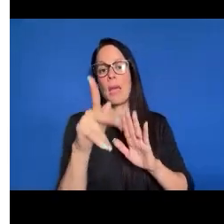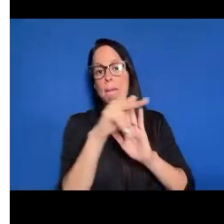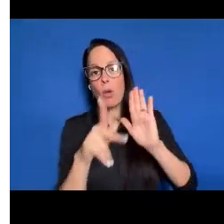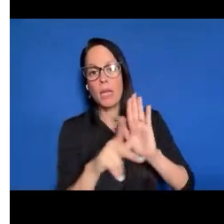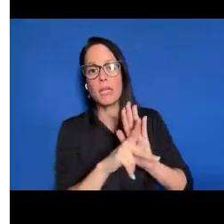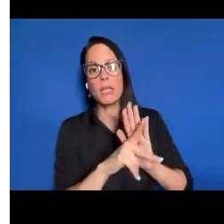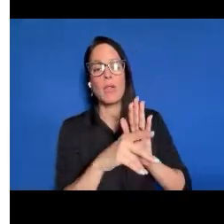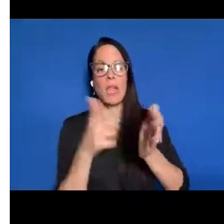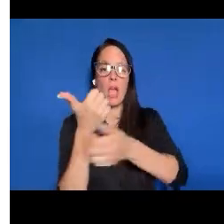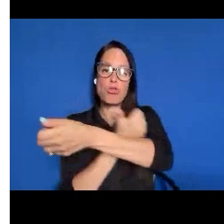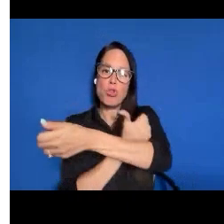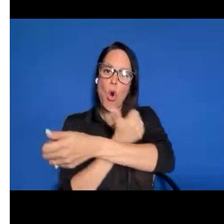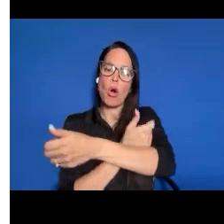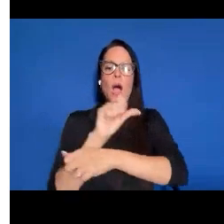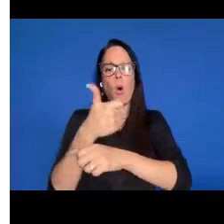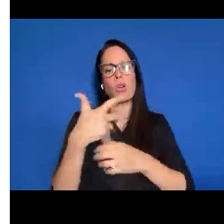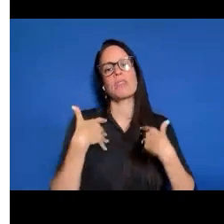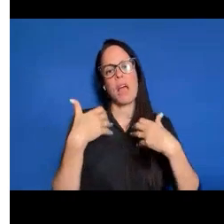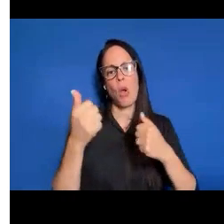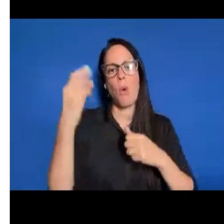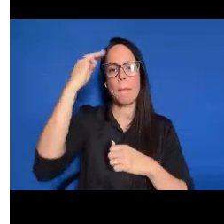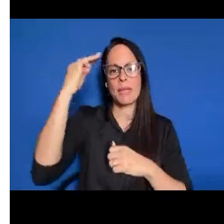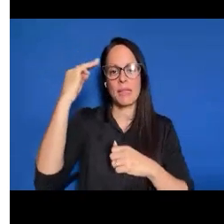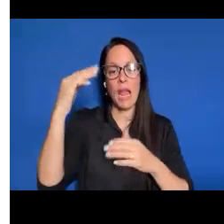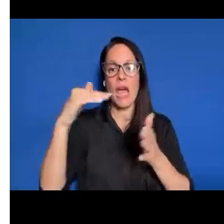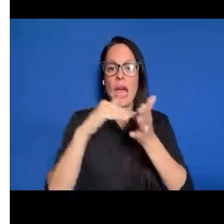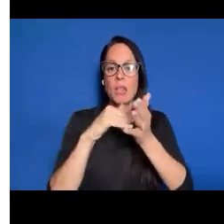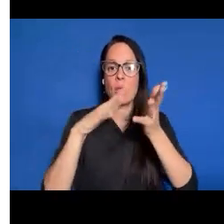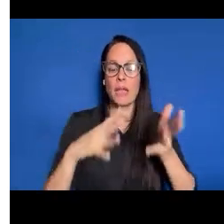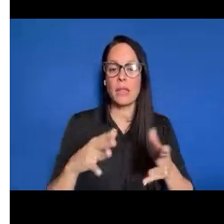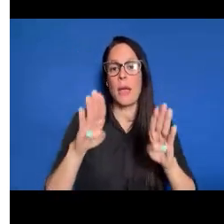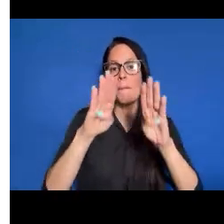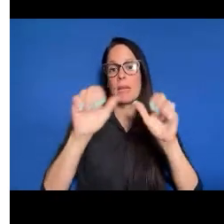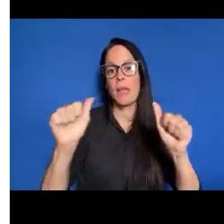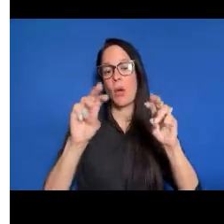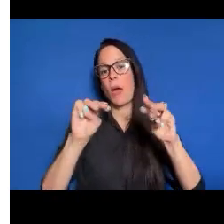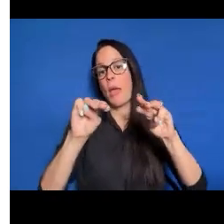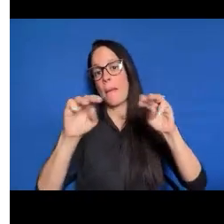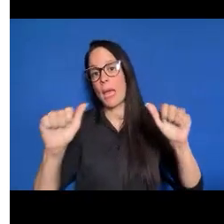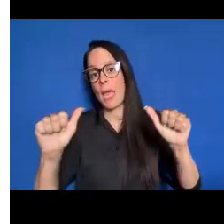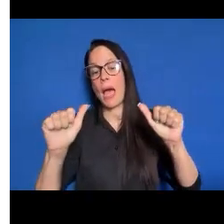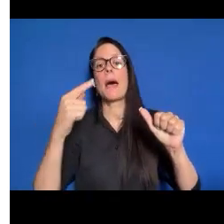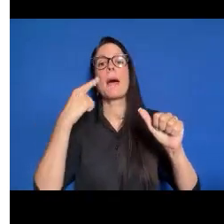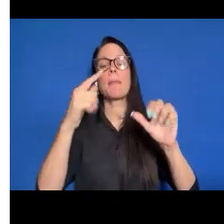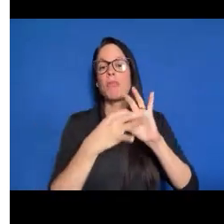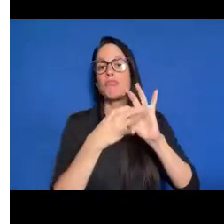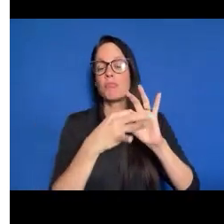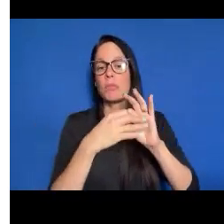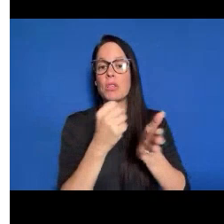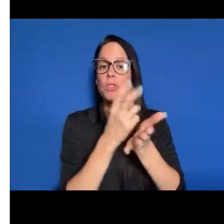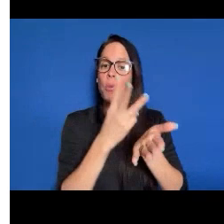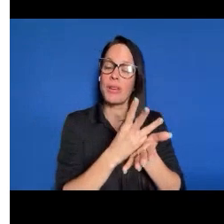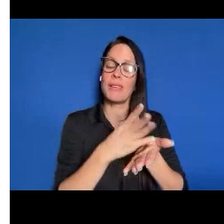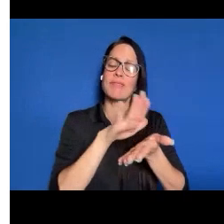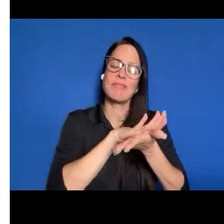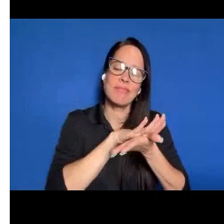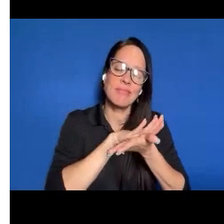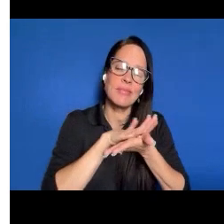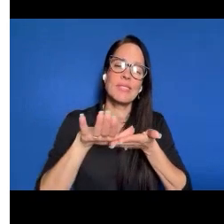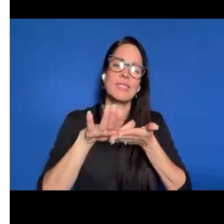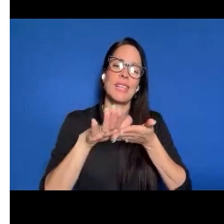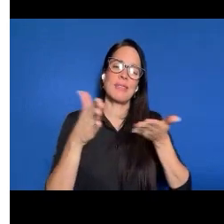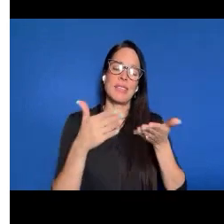mental y sustancia, a estudiantes ya sea de bachillerato o maestría en formación en trabajo social. Y pues un placer y muchas gracias